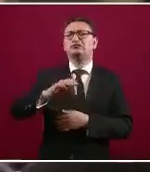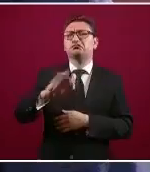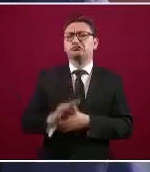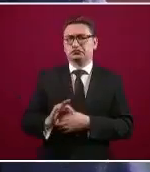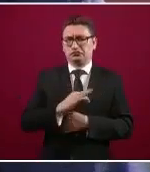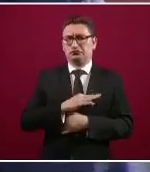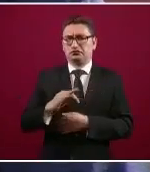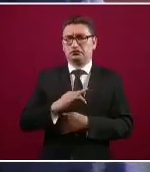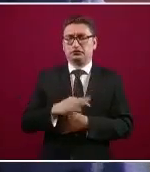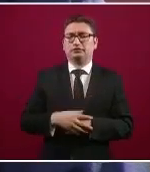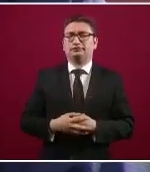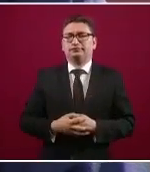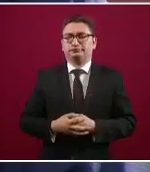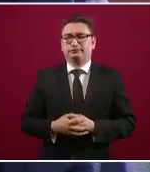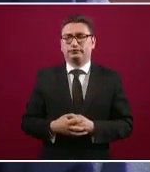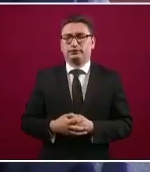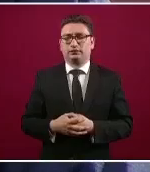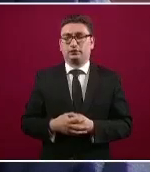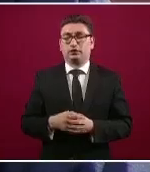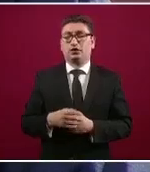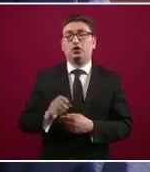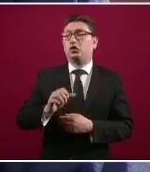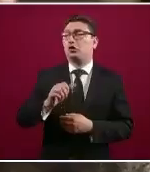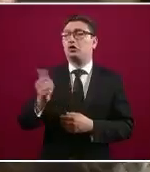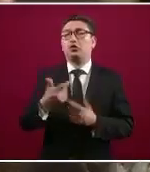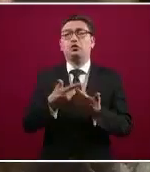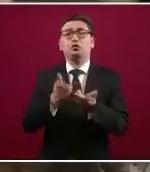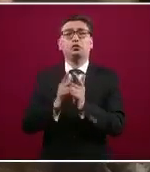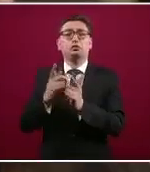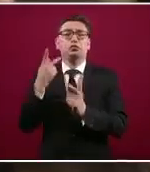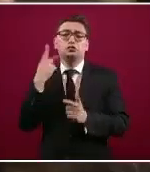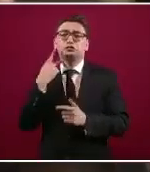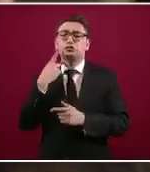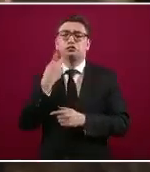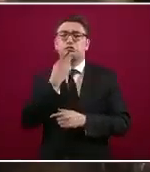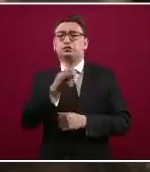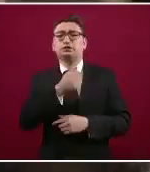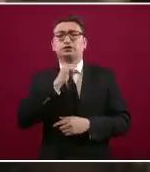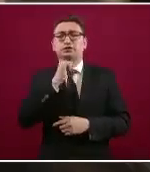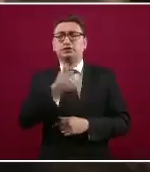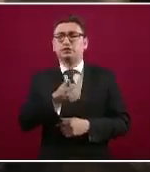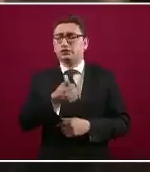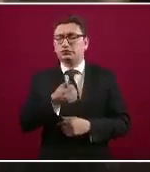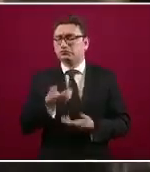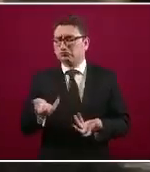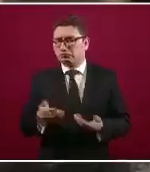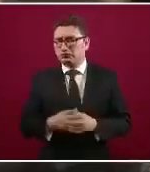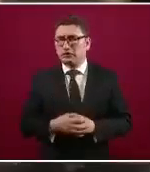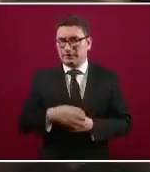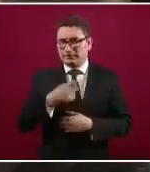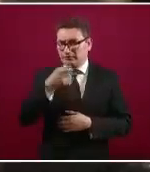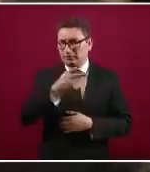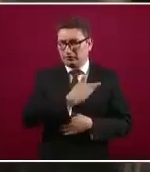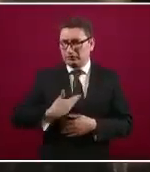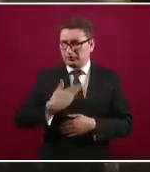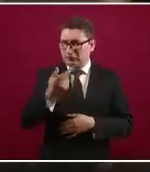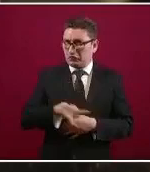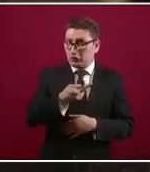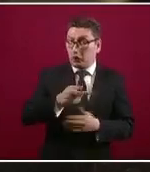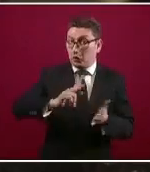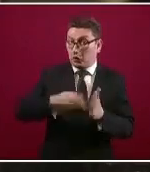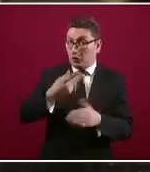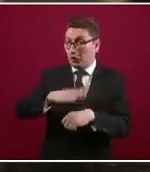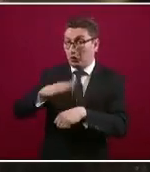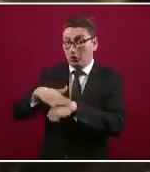estas prerrogativas. El resto de los dirigentes no se han pronunciado, presidente, en esa materia. Preguntarle, pues, si usted les va a reiterar este